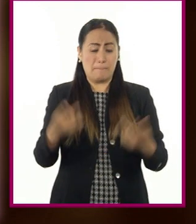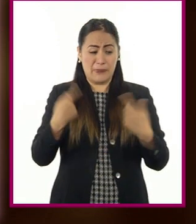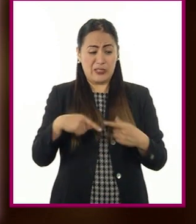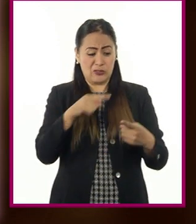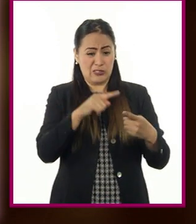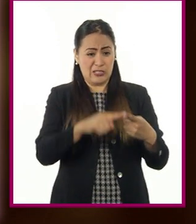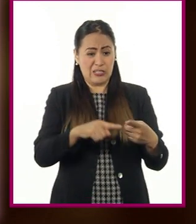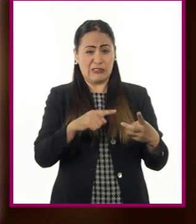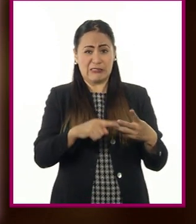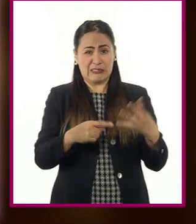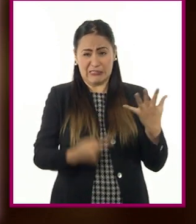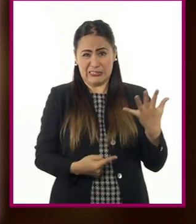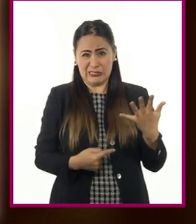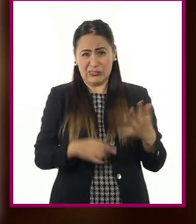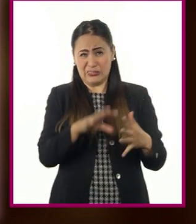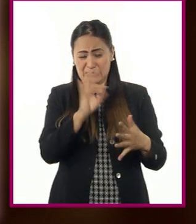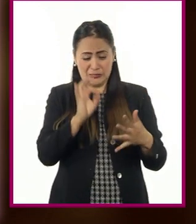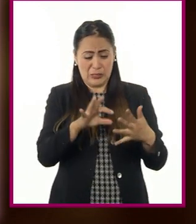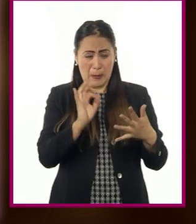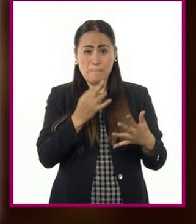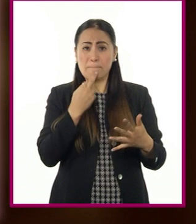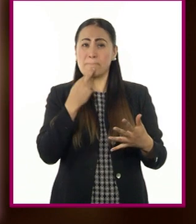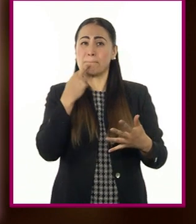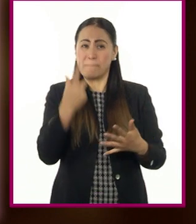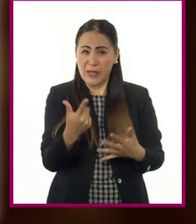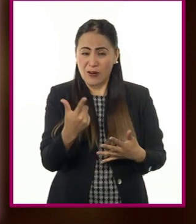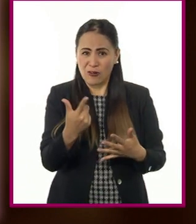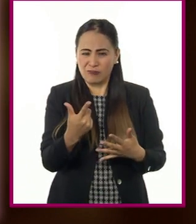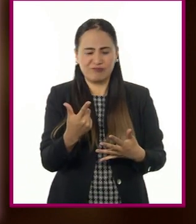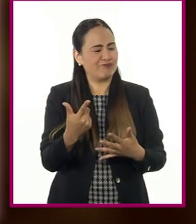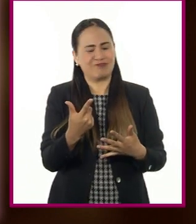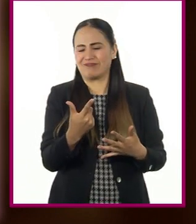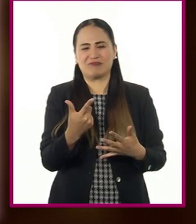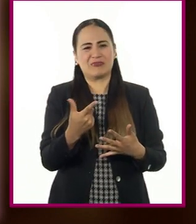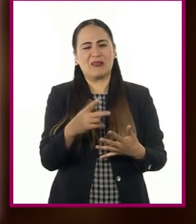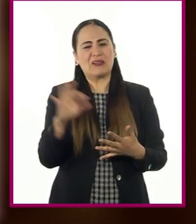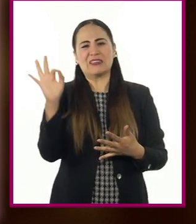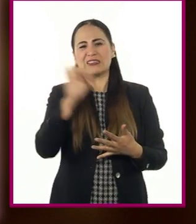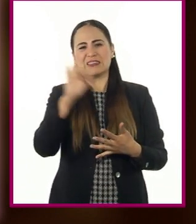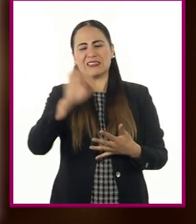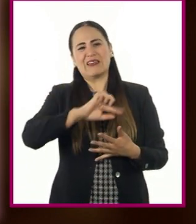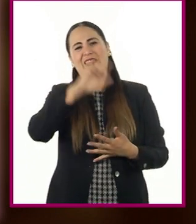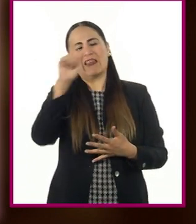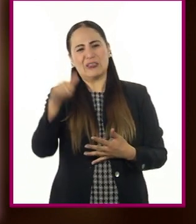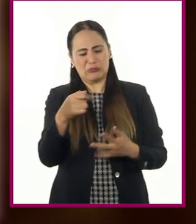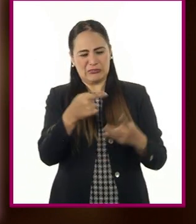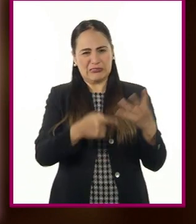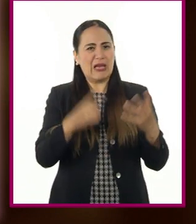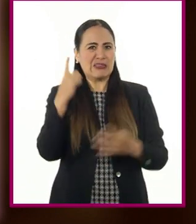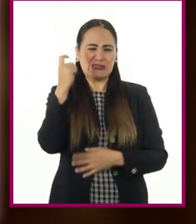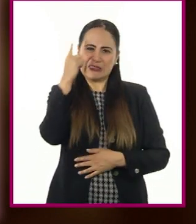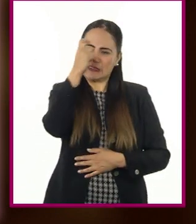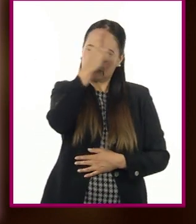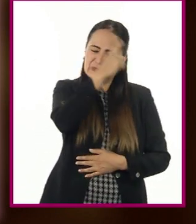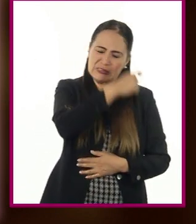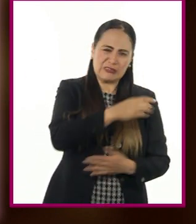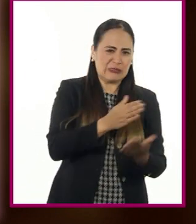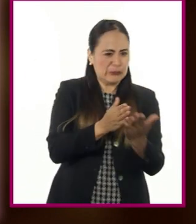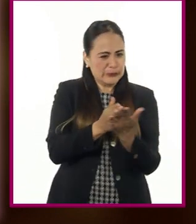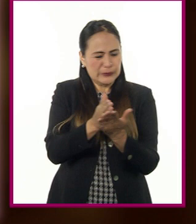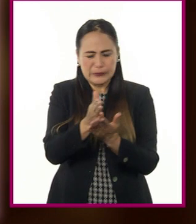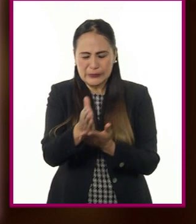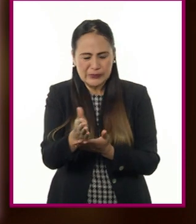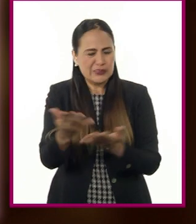estas opciones que, aun siendo las más idóneas, pueden ser consideradas complejas, difíciles. Es por